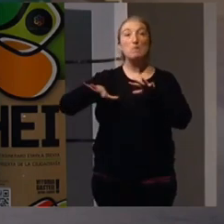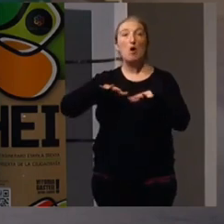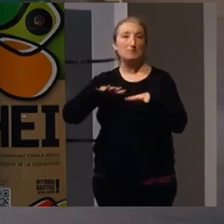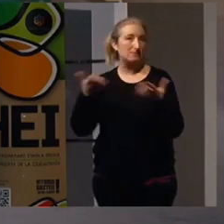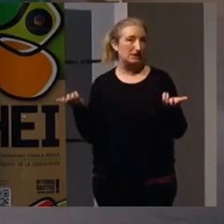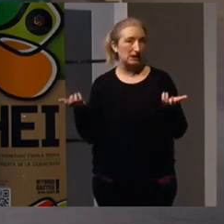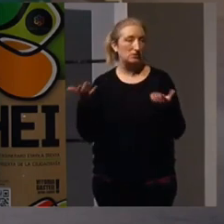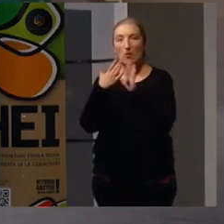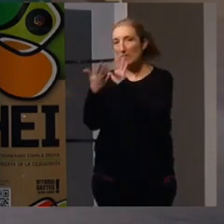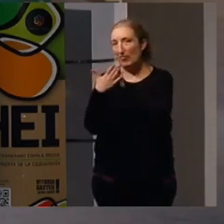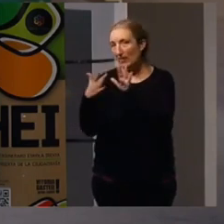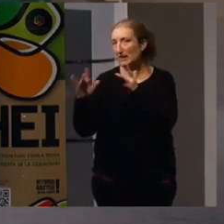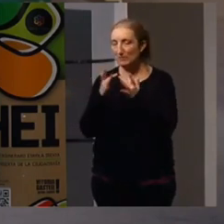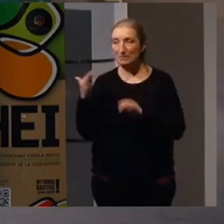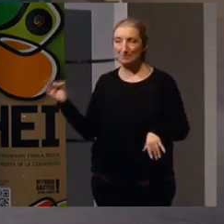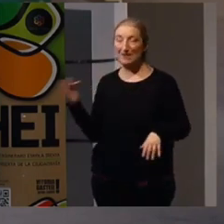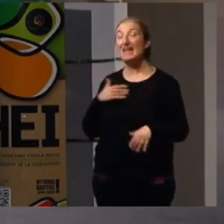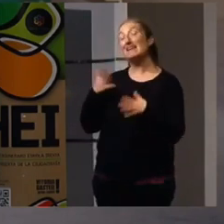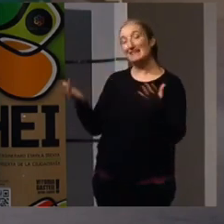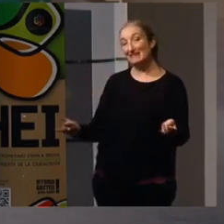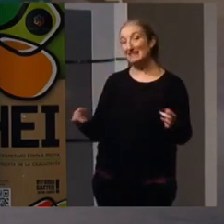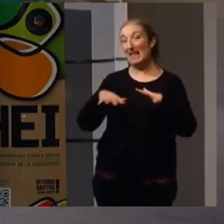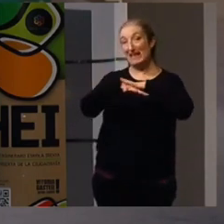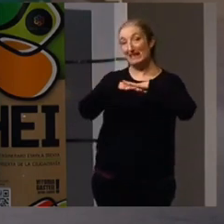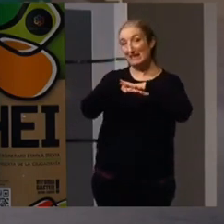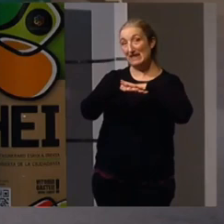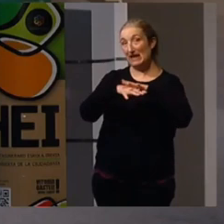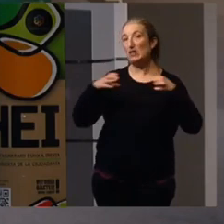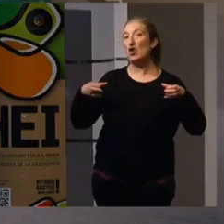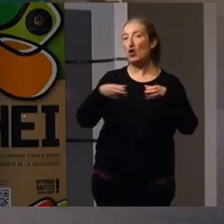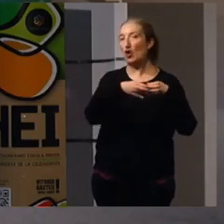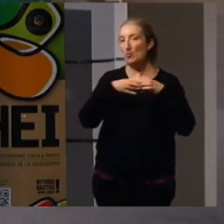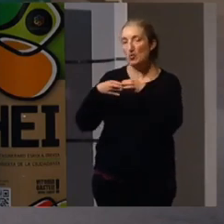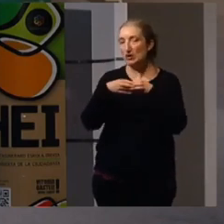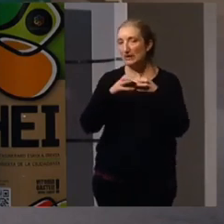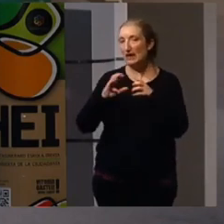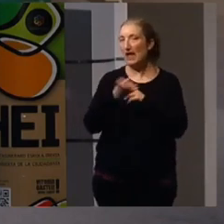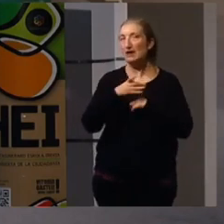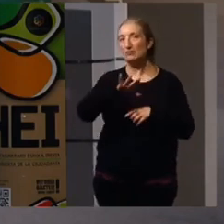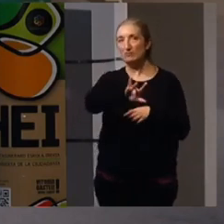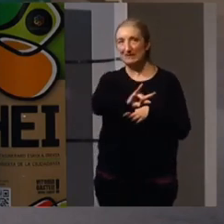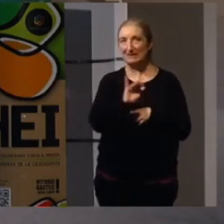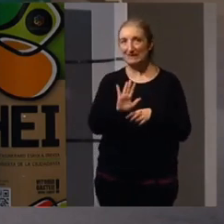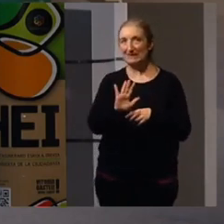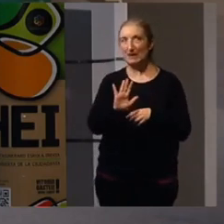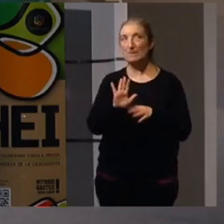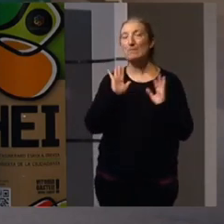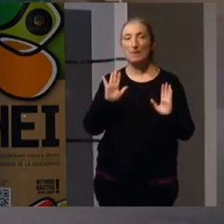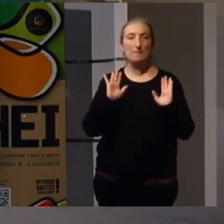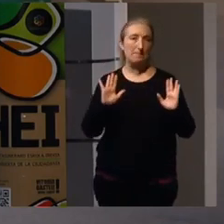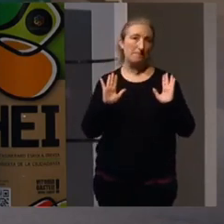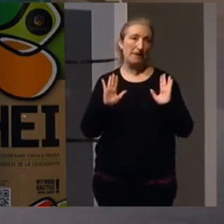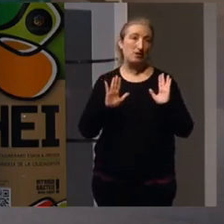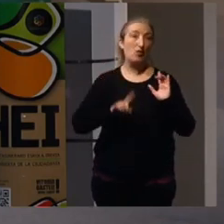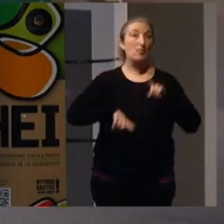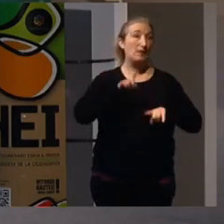movimiento vecinal, sí. Nada más. Claro, el tejido comunitario lo puede ser, lo que pasa es que el tejido comunitario, salvando las grandes diferencias